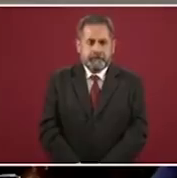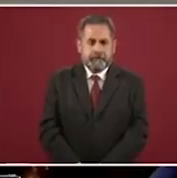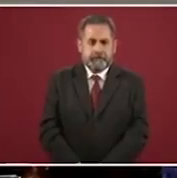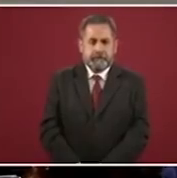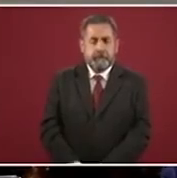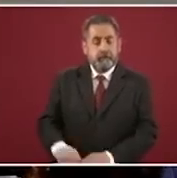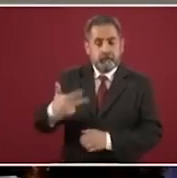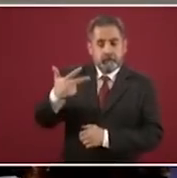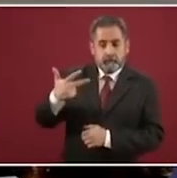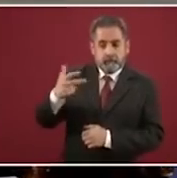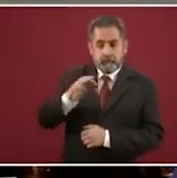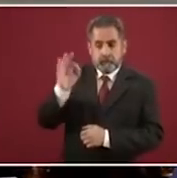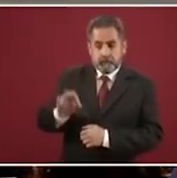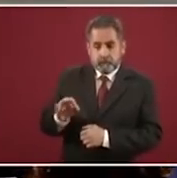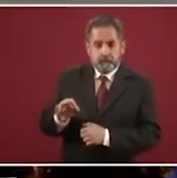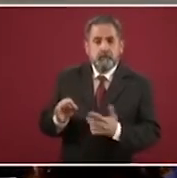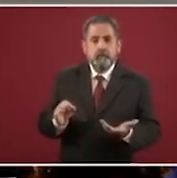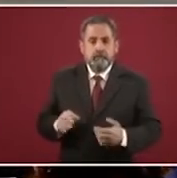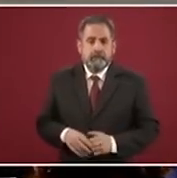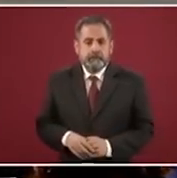Ocho por ciento.